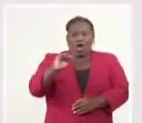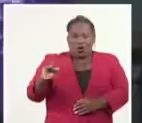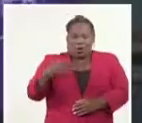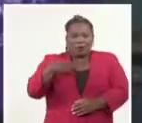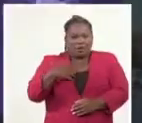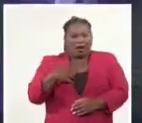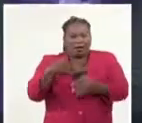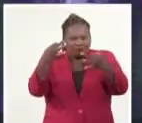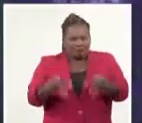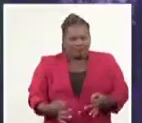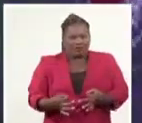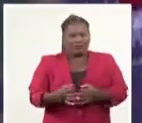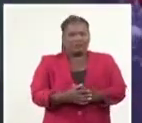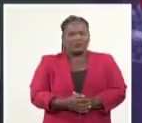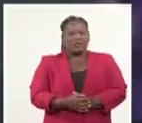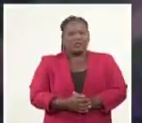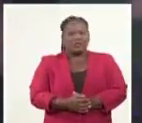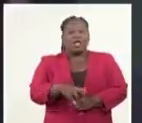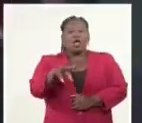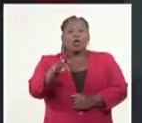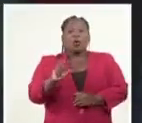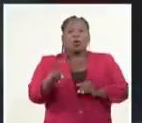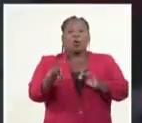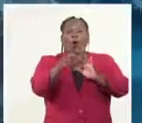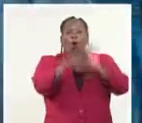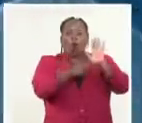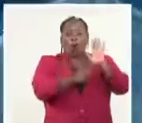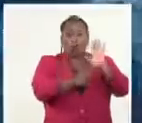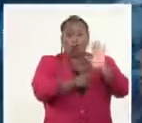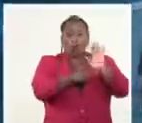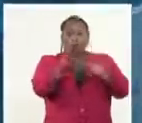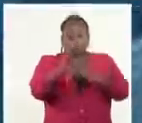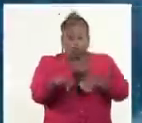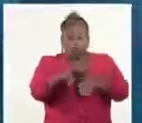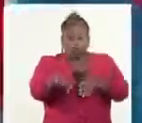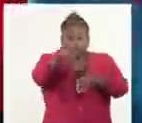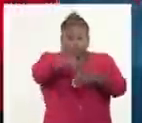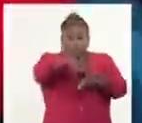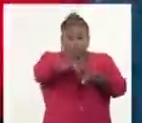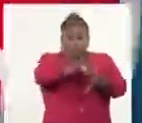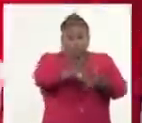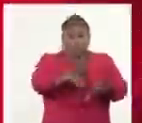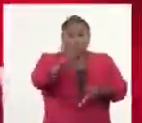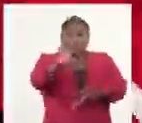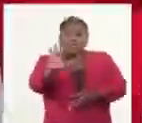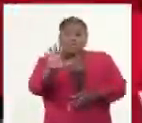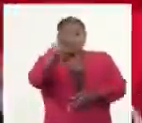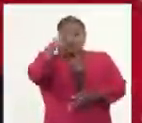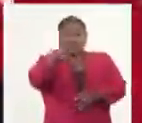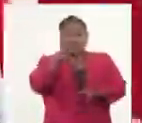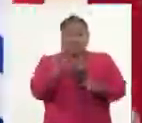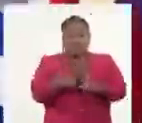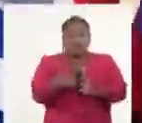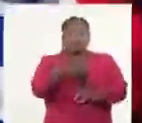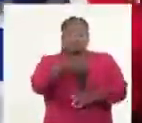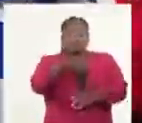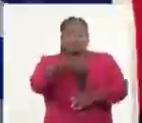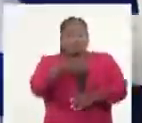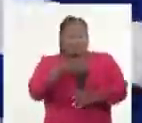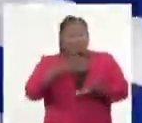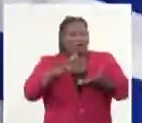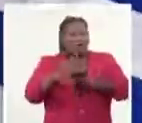los mayores retos. El nuevo Código de las Familias, que irá a referéndum el próximo 25 de septiembre, erige un camino de igualdad